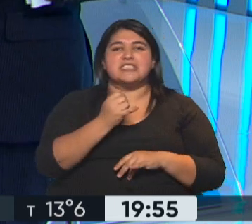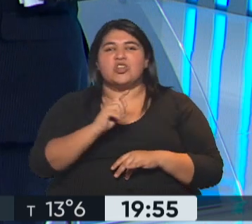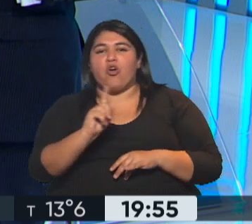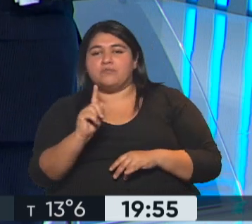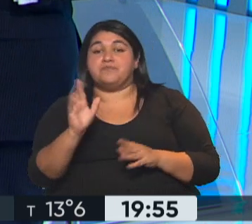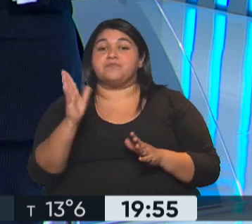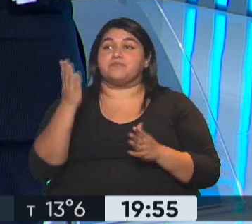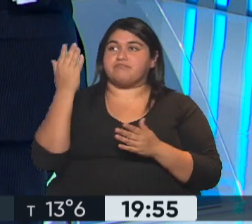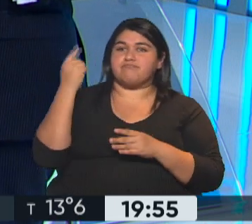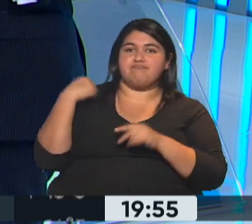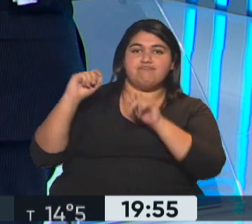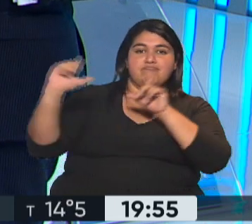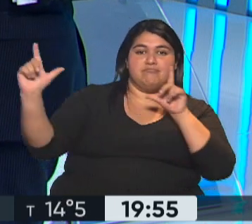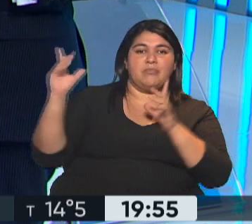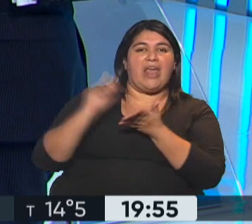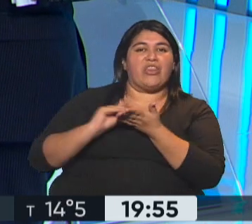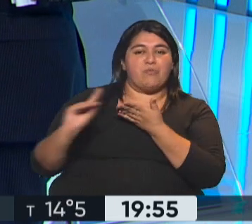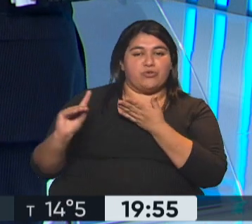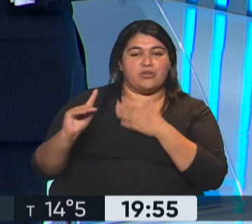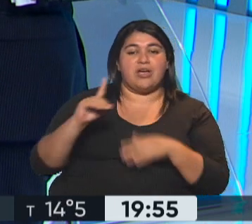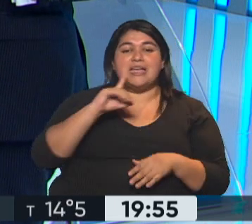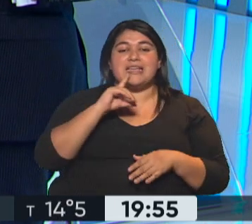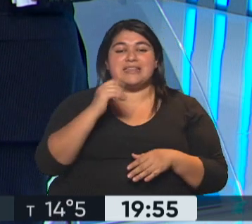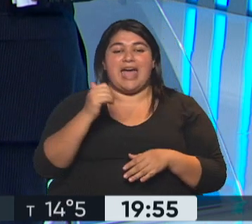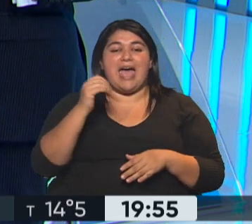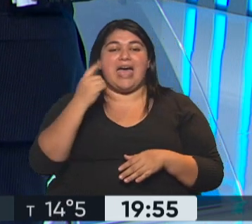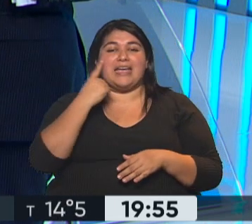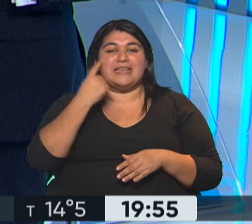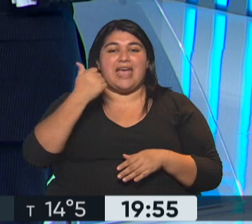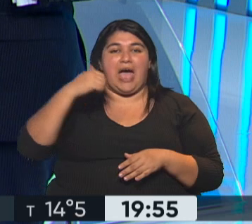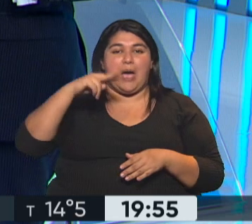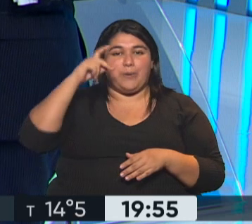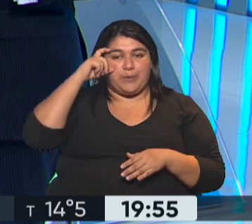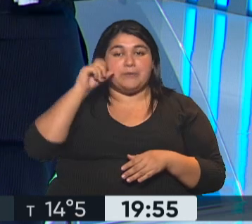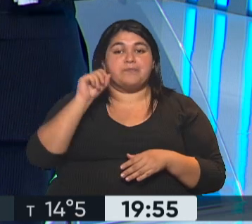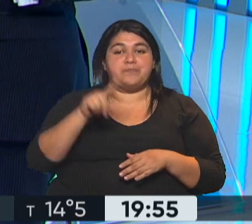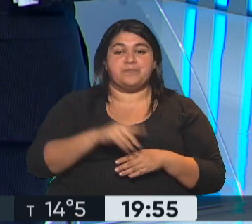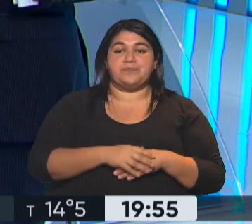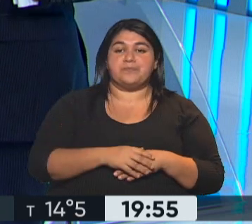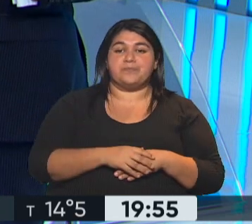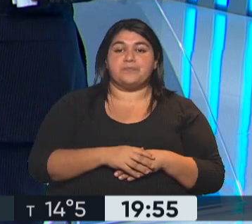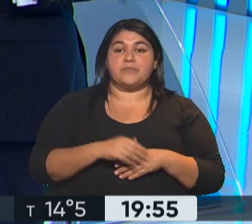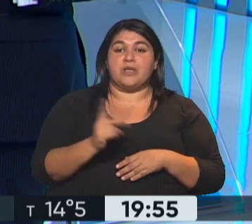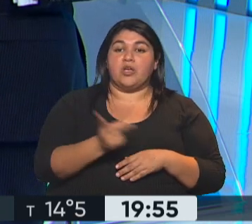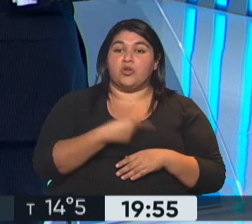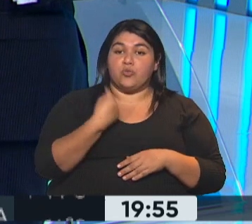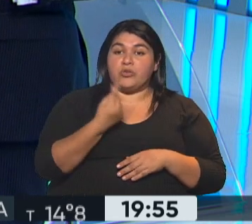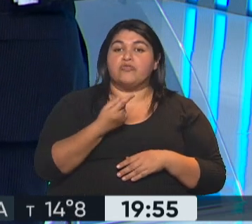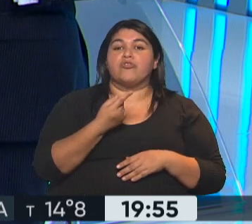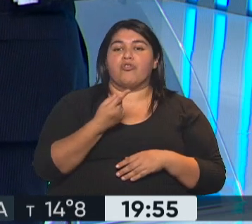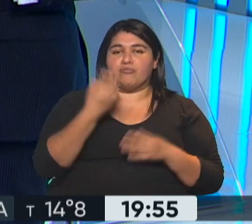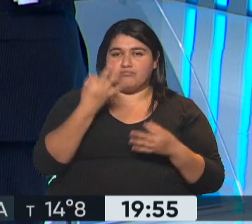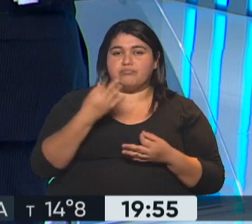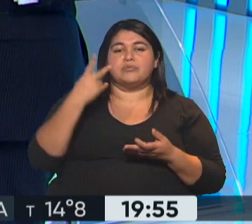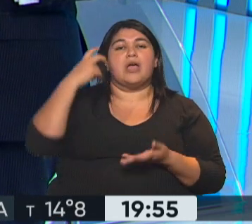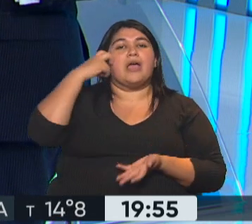A mi espalda está un diputado, se llama Tajani, la bicameral de nuestro Congreso,